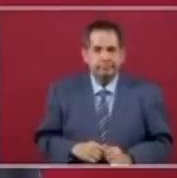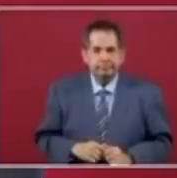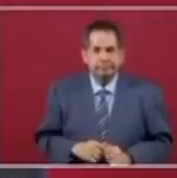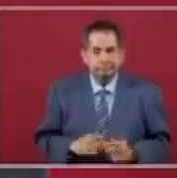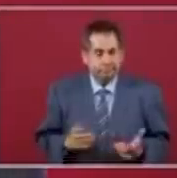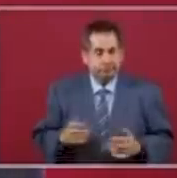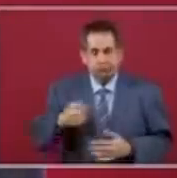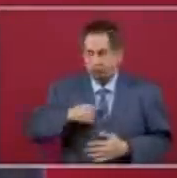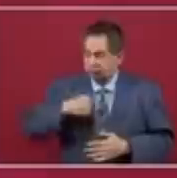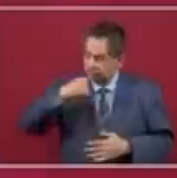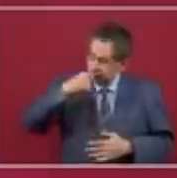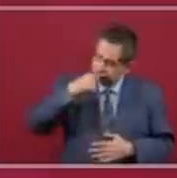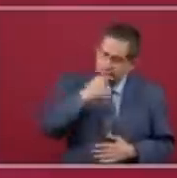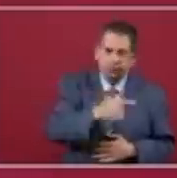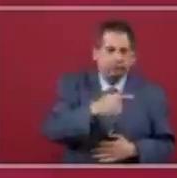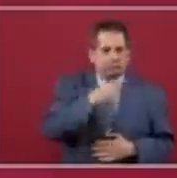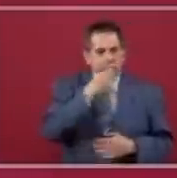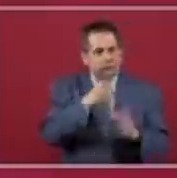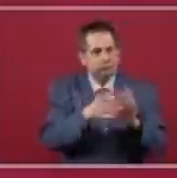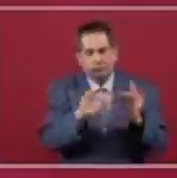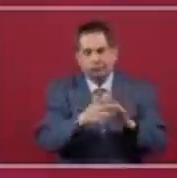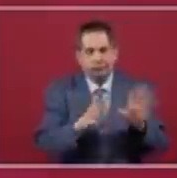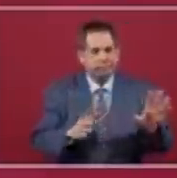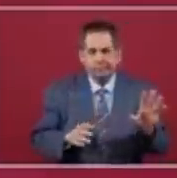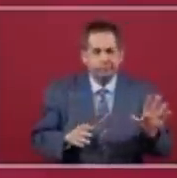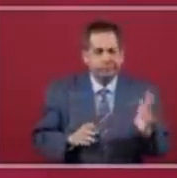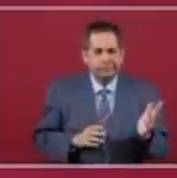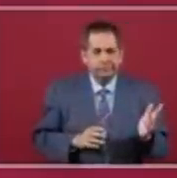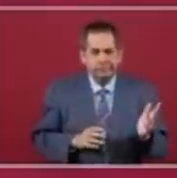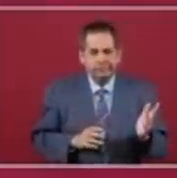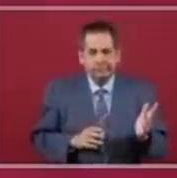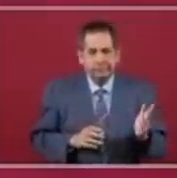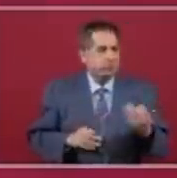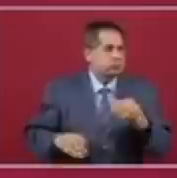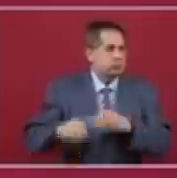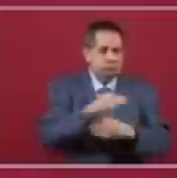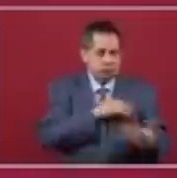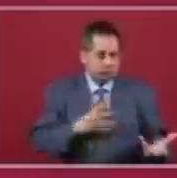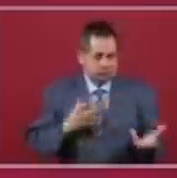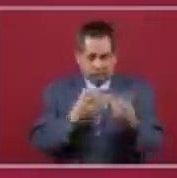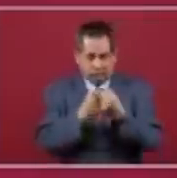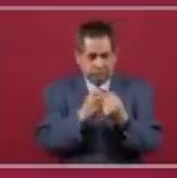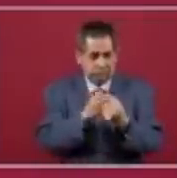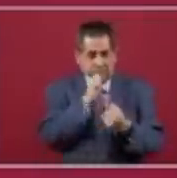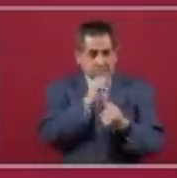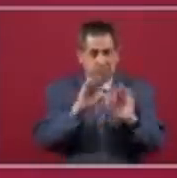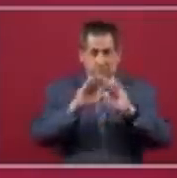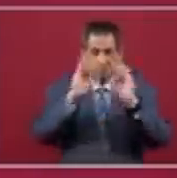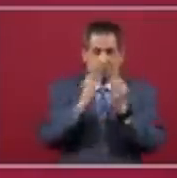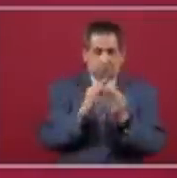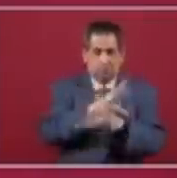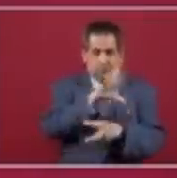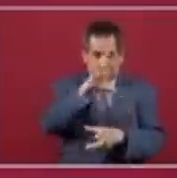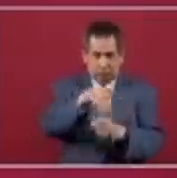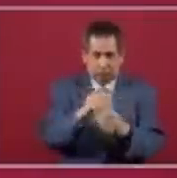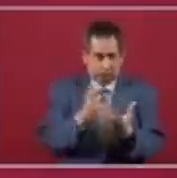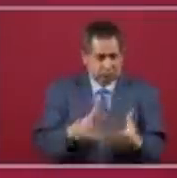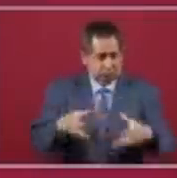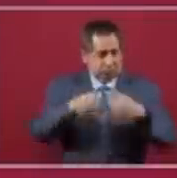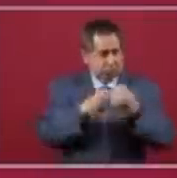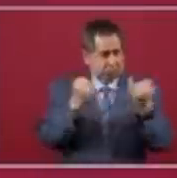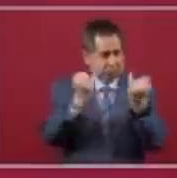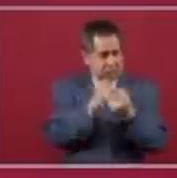Tuve que decir que no nos podían meter a todos en el mismo costal, que a mí